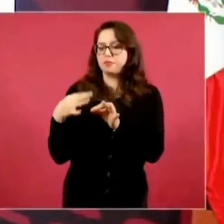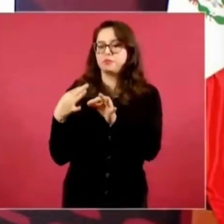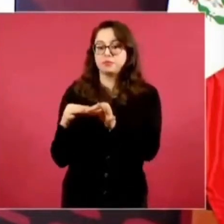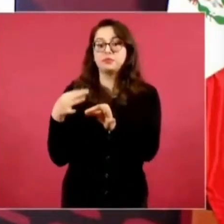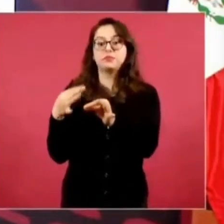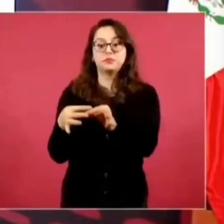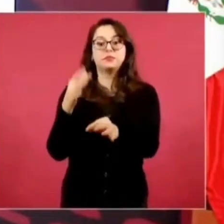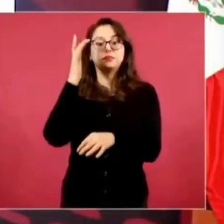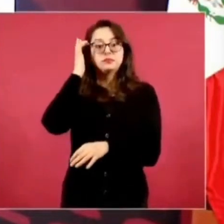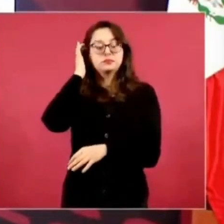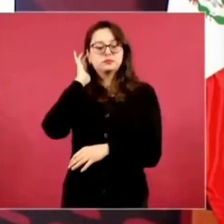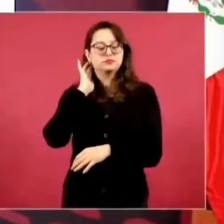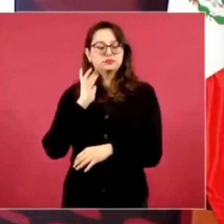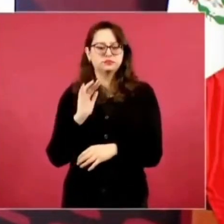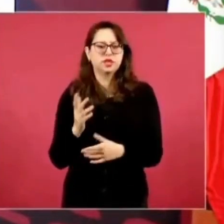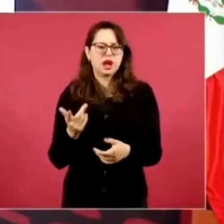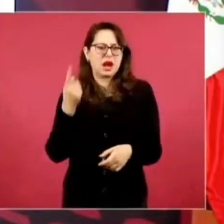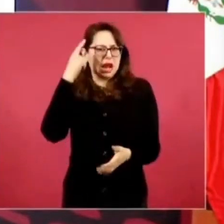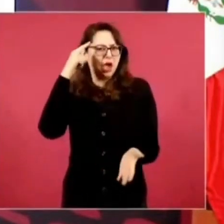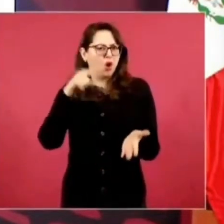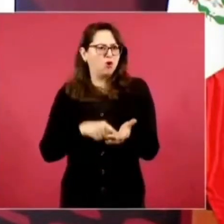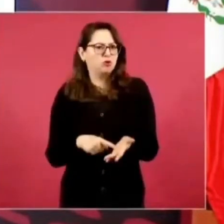Sí se han dado cuenta, ¿no?